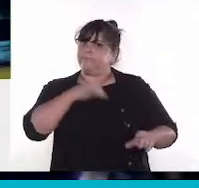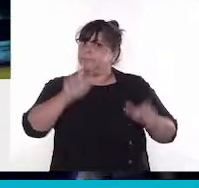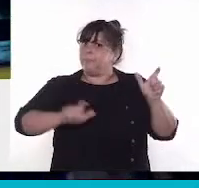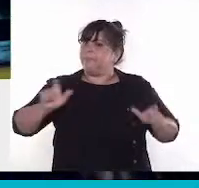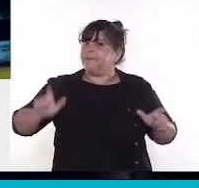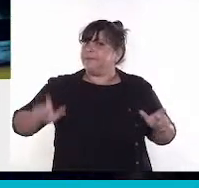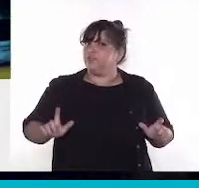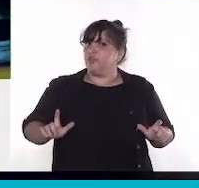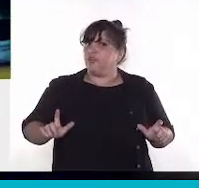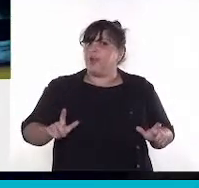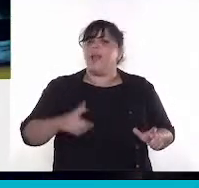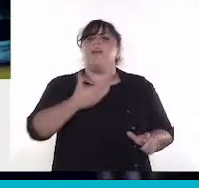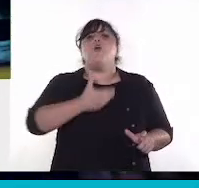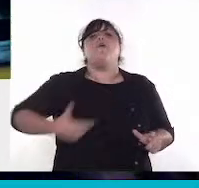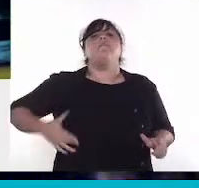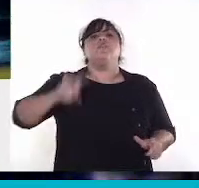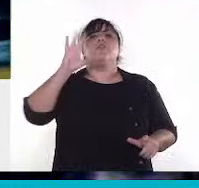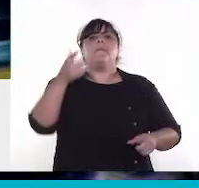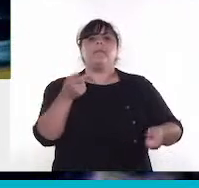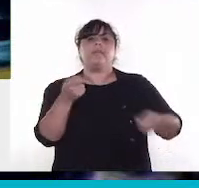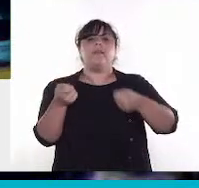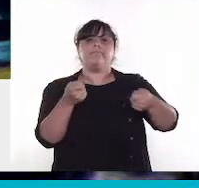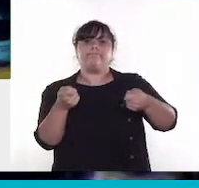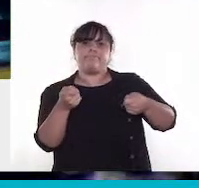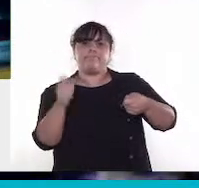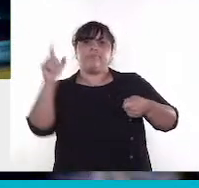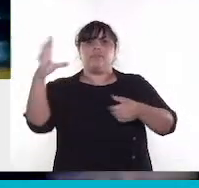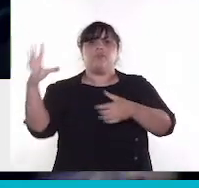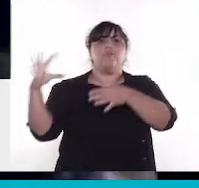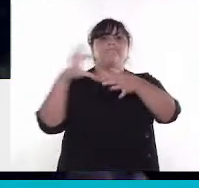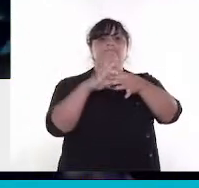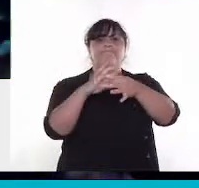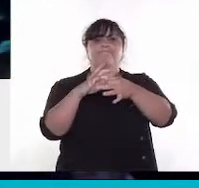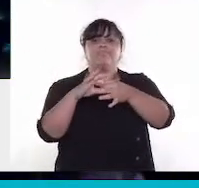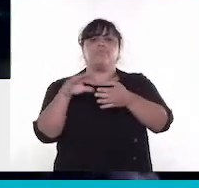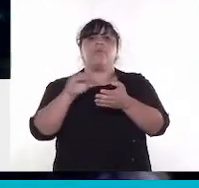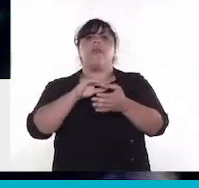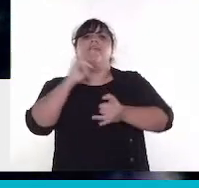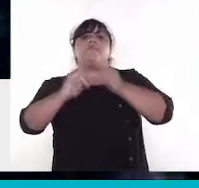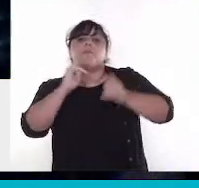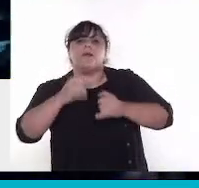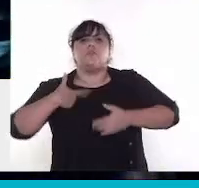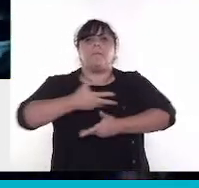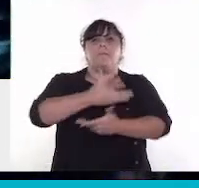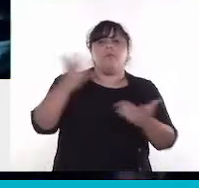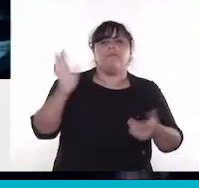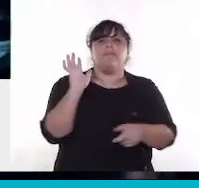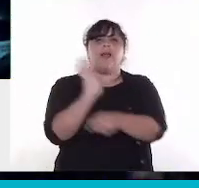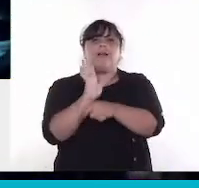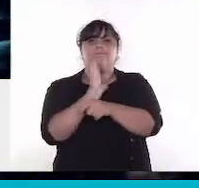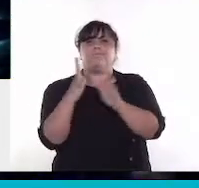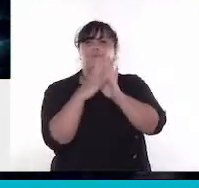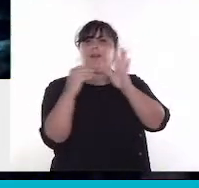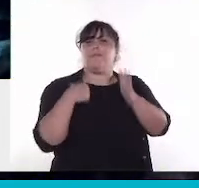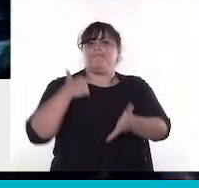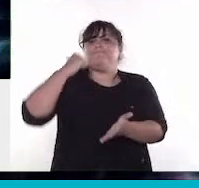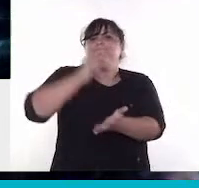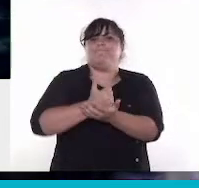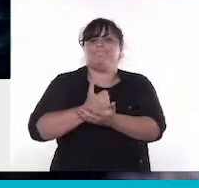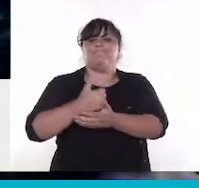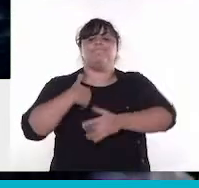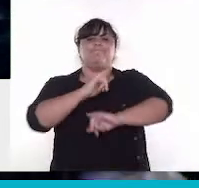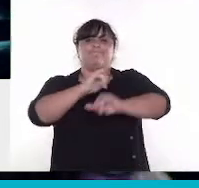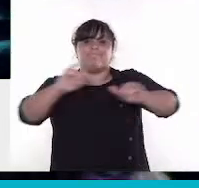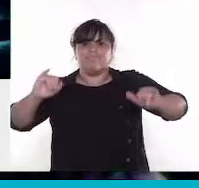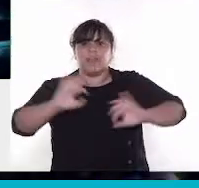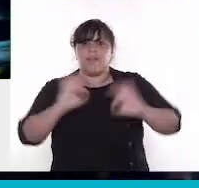El Estado administra a través del Gobierno la información pública en su carácter de representante, por lo que la rendición de cuentas y